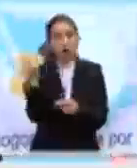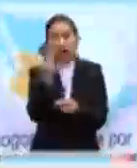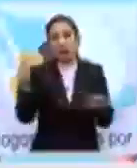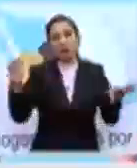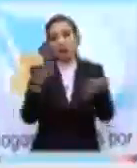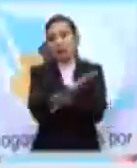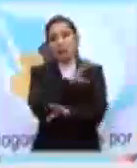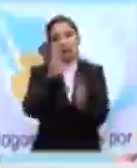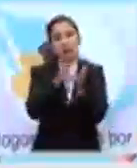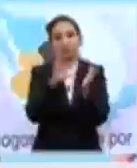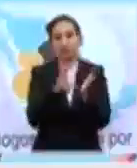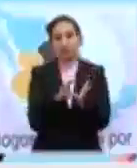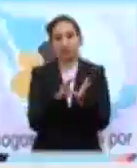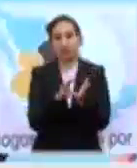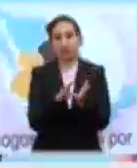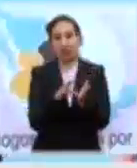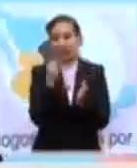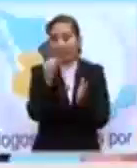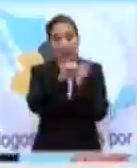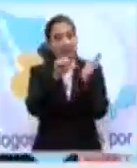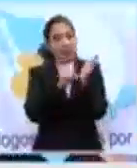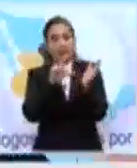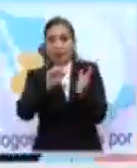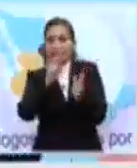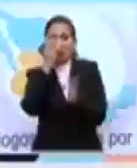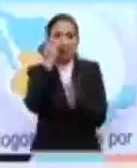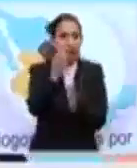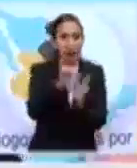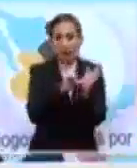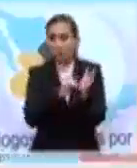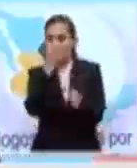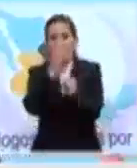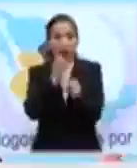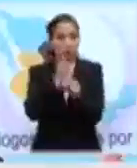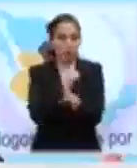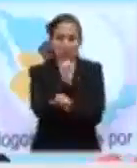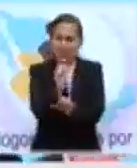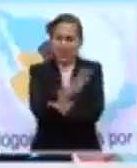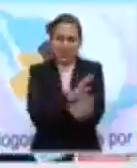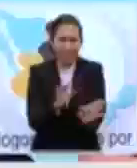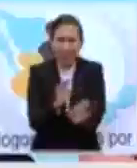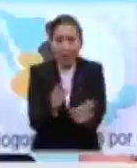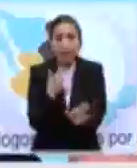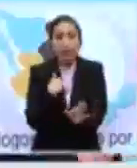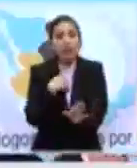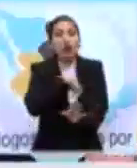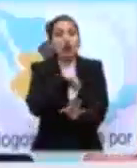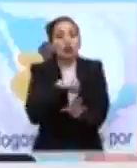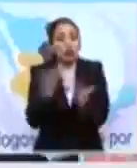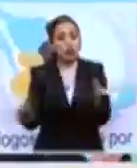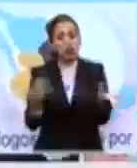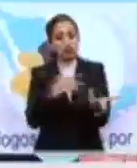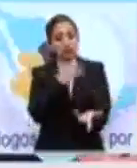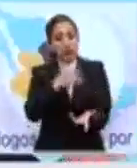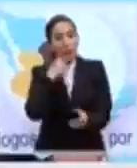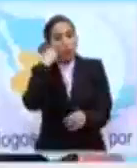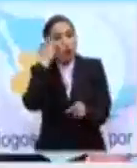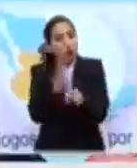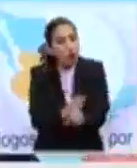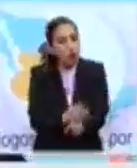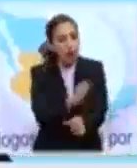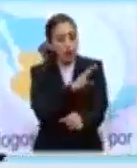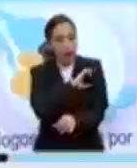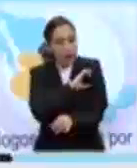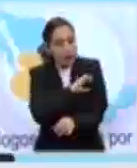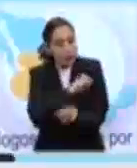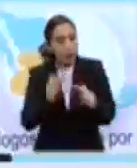cambiar la Constitución, ni el artículo 73, ni el artículo 4, sino que necesitamos tener es ganas, voluntad, amor